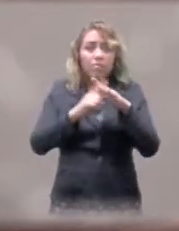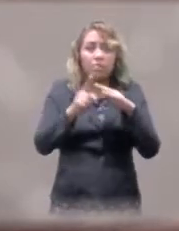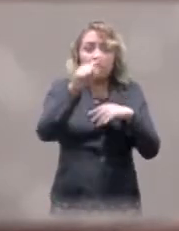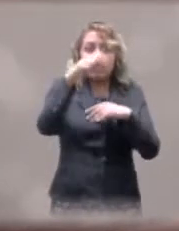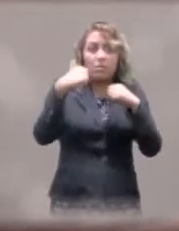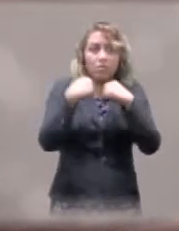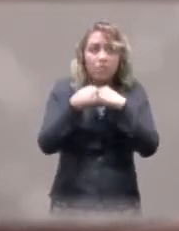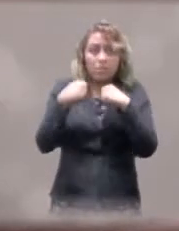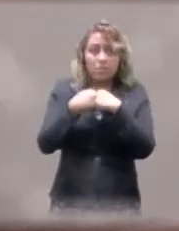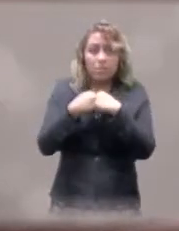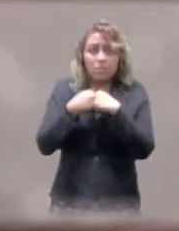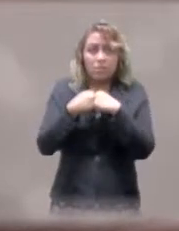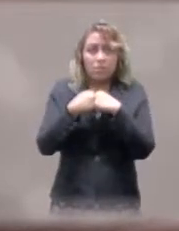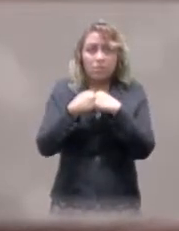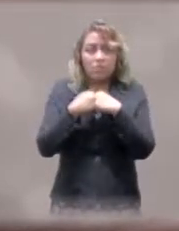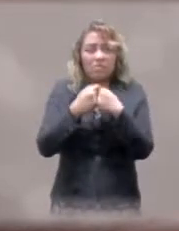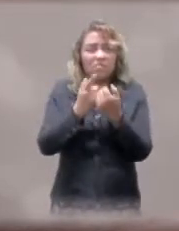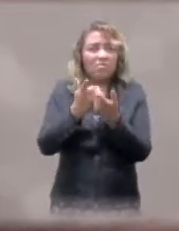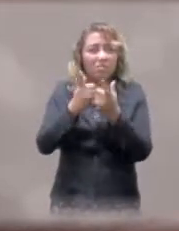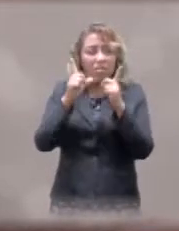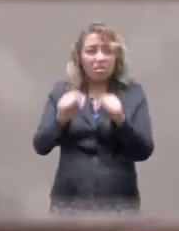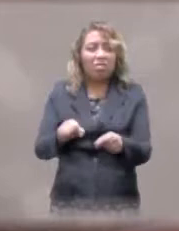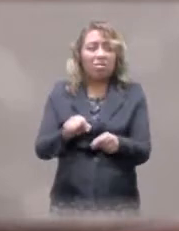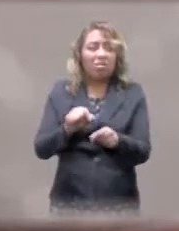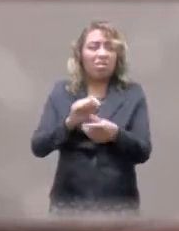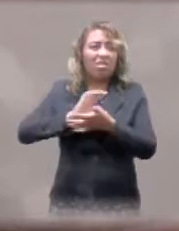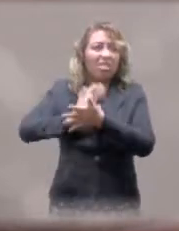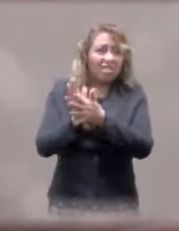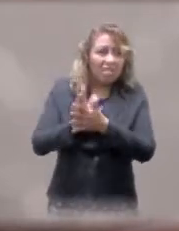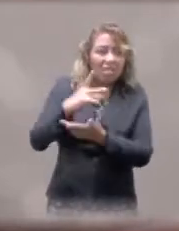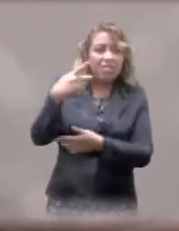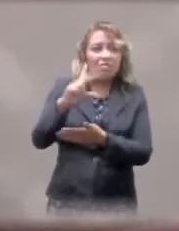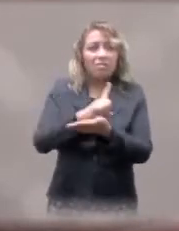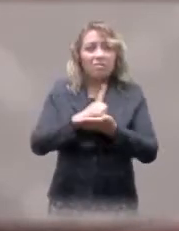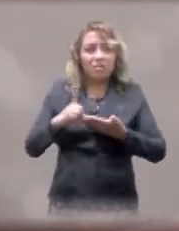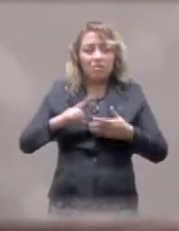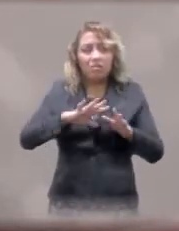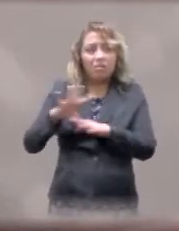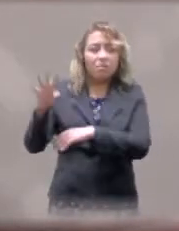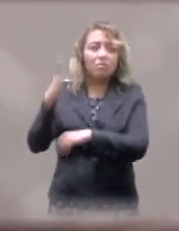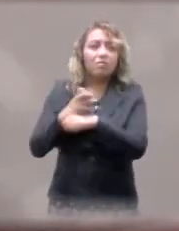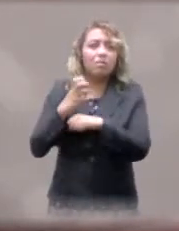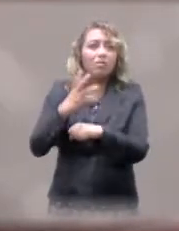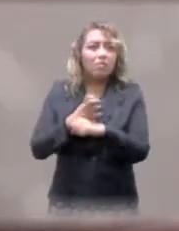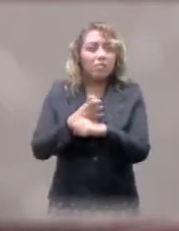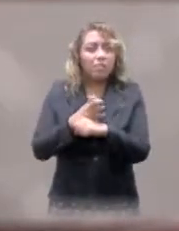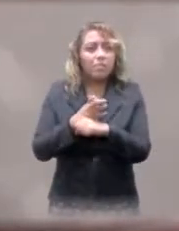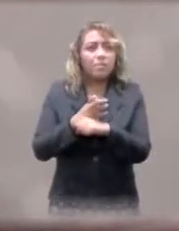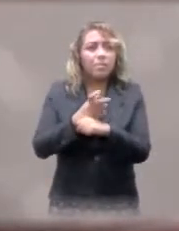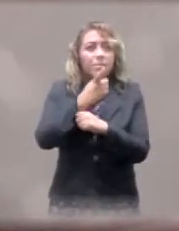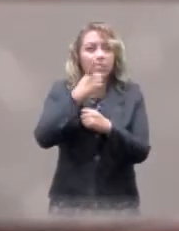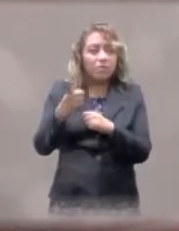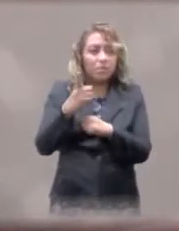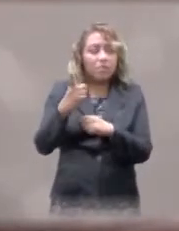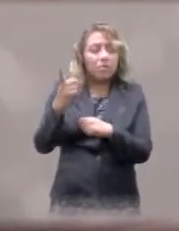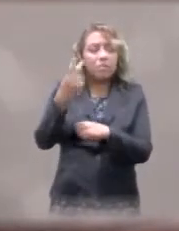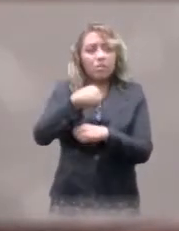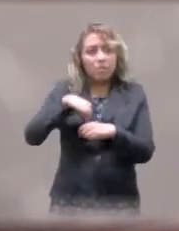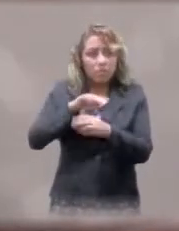frontera violentando sus derechos humanos. Cuarto, expresamos nuestra